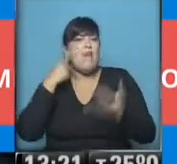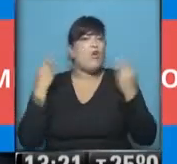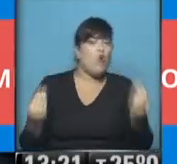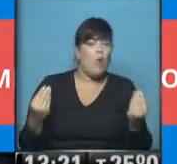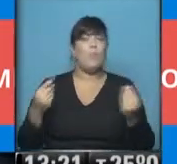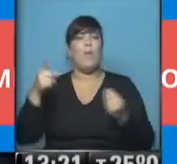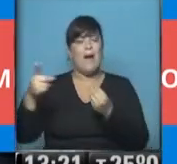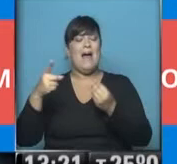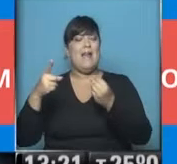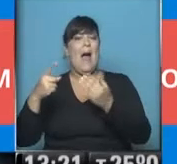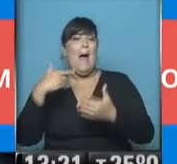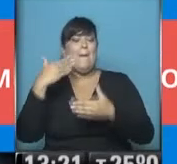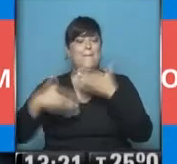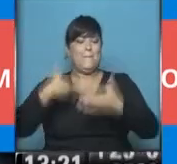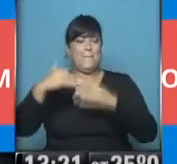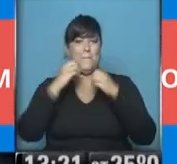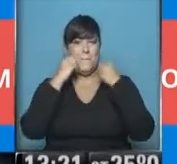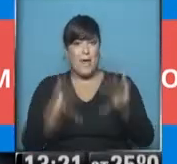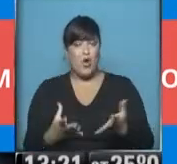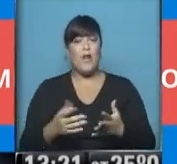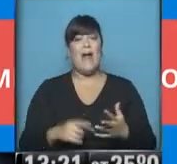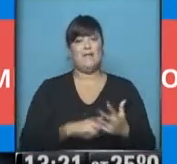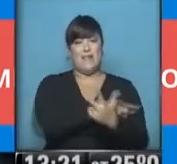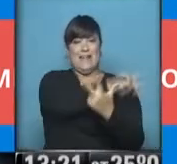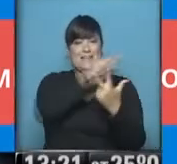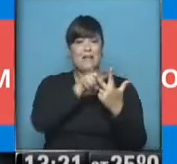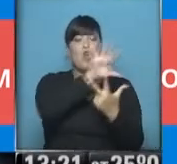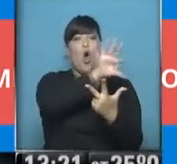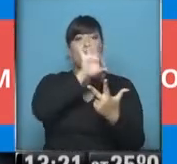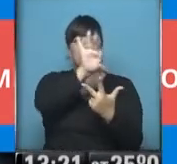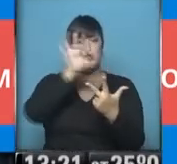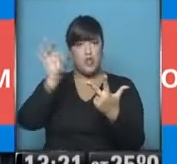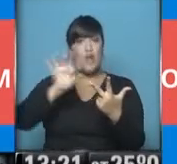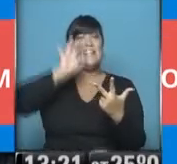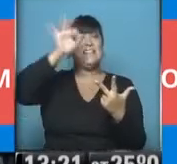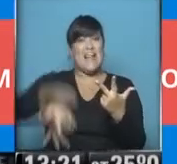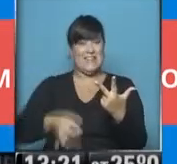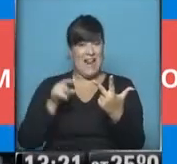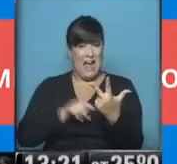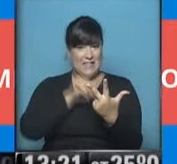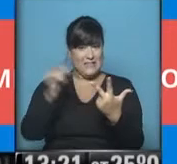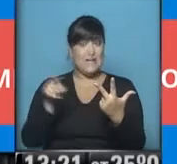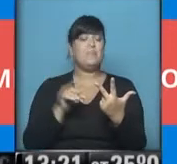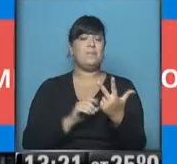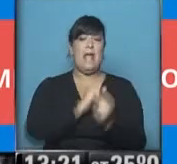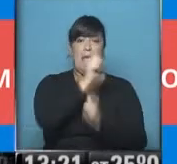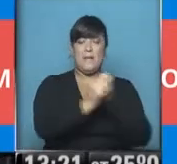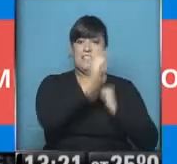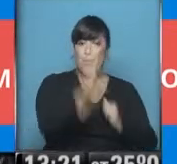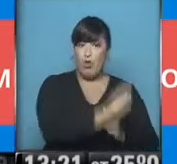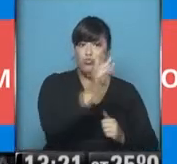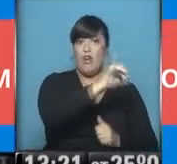que mejore el funcionamiento del mercado O sea que estas son las tres opciones que tienen ustedes de enterarse por los consumidores las empresas productoras